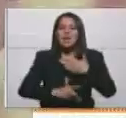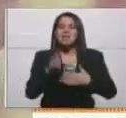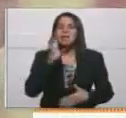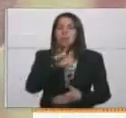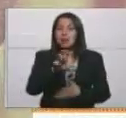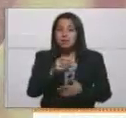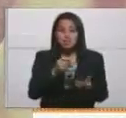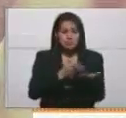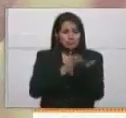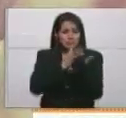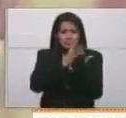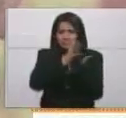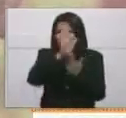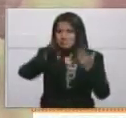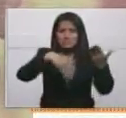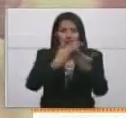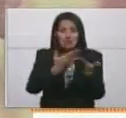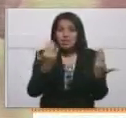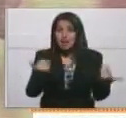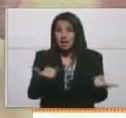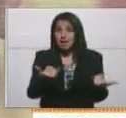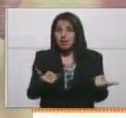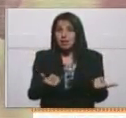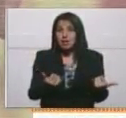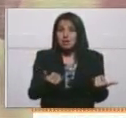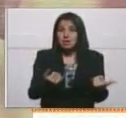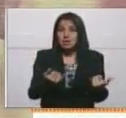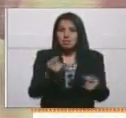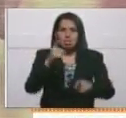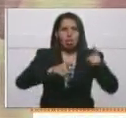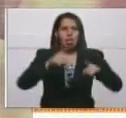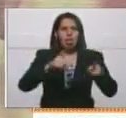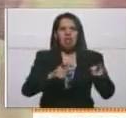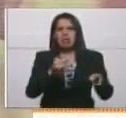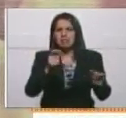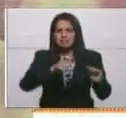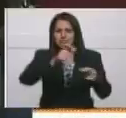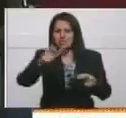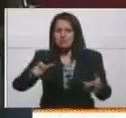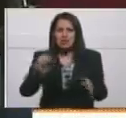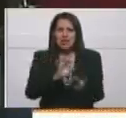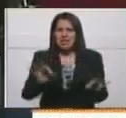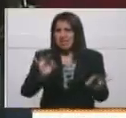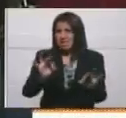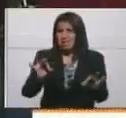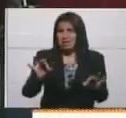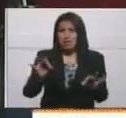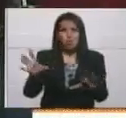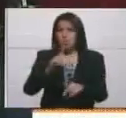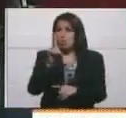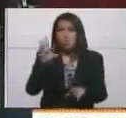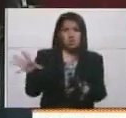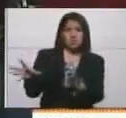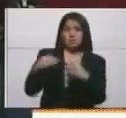seguir desarrollando, y que no vamos a depender de nadie, ni nos calamos amenazas, ni